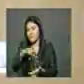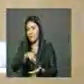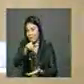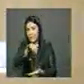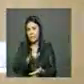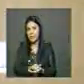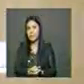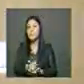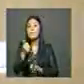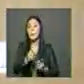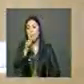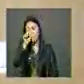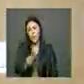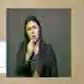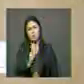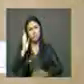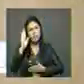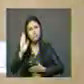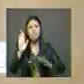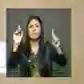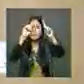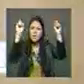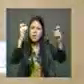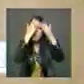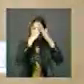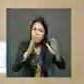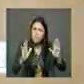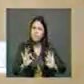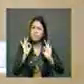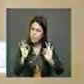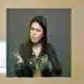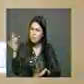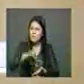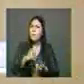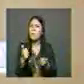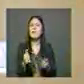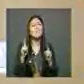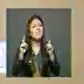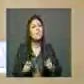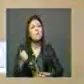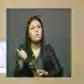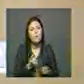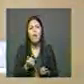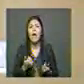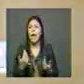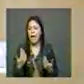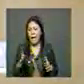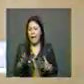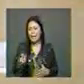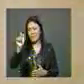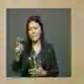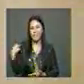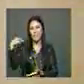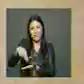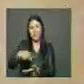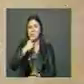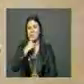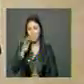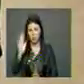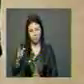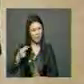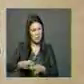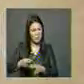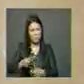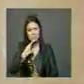una persona comprometida con la democracia, como quien se dirige ante la Corte, debe reconocer, siguiendo a Ackerman, que en caso de que el Congreso o la